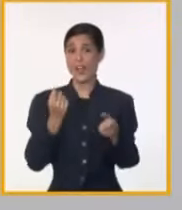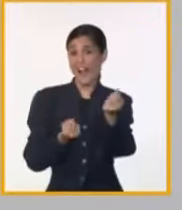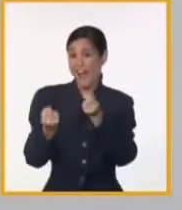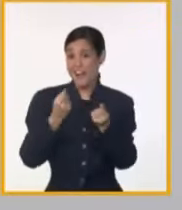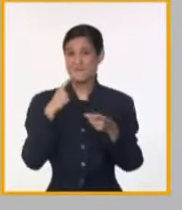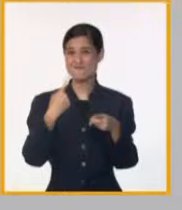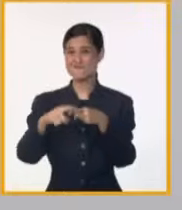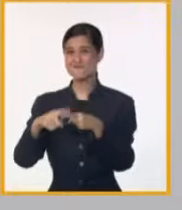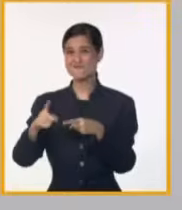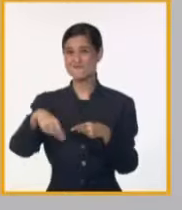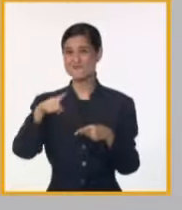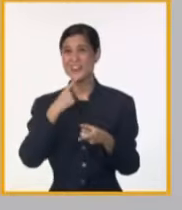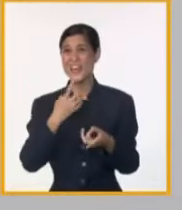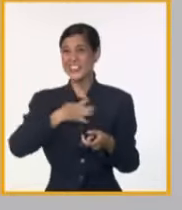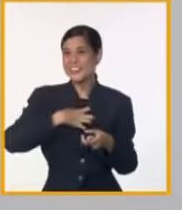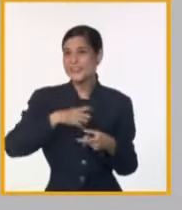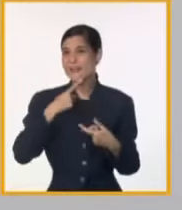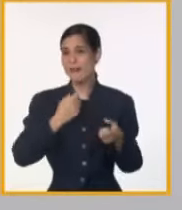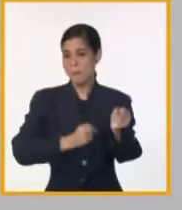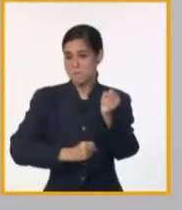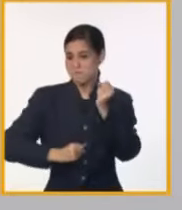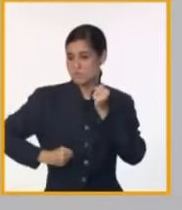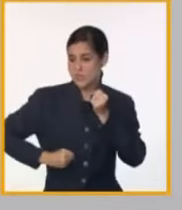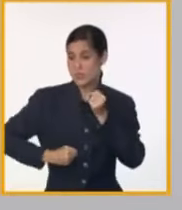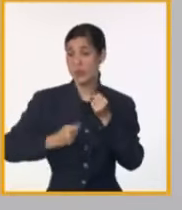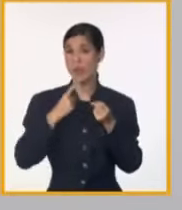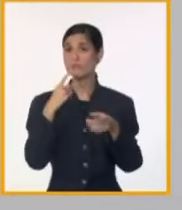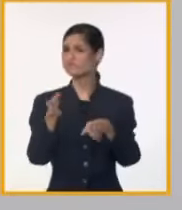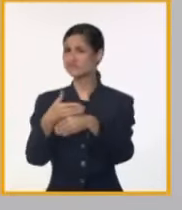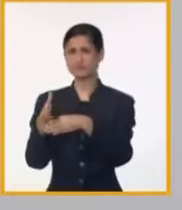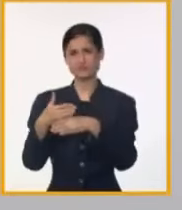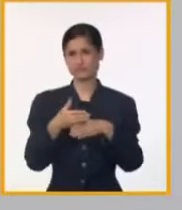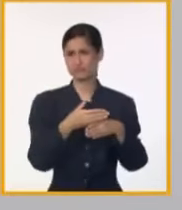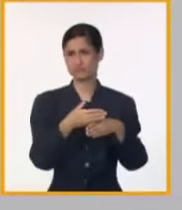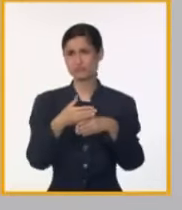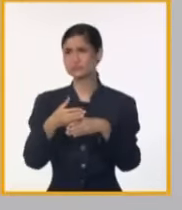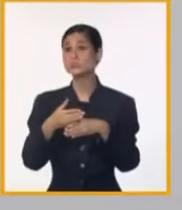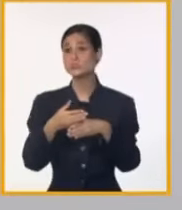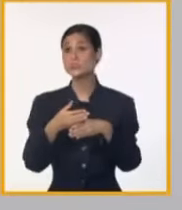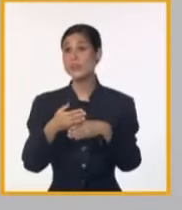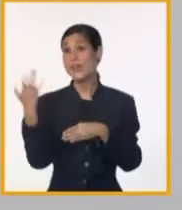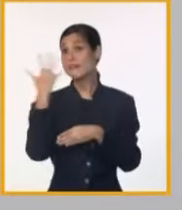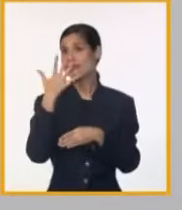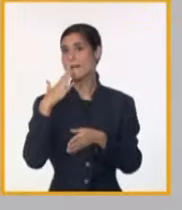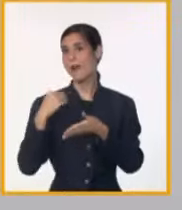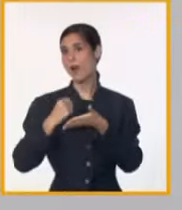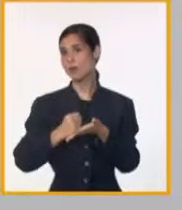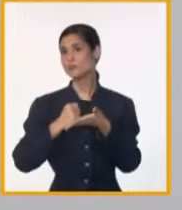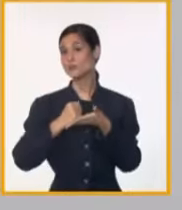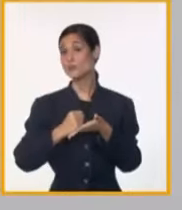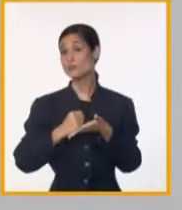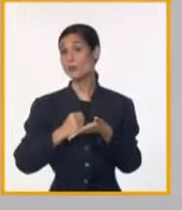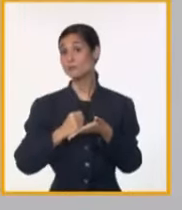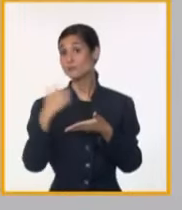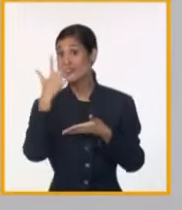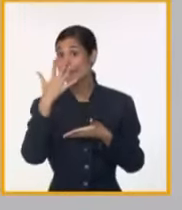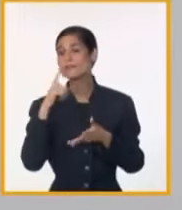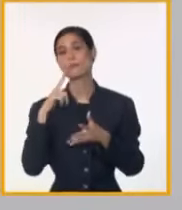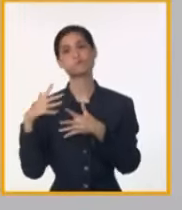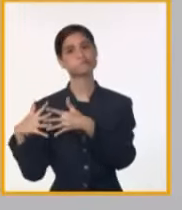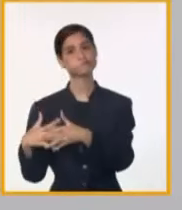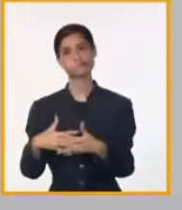tanque que eso ha sido posible gracias a la intervención permanente directa de Estados Unidos